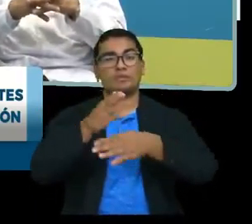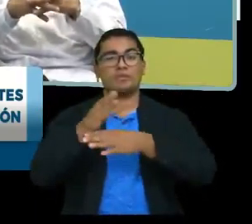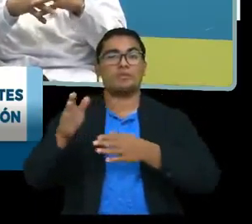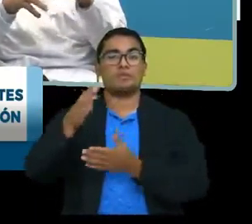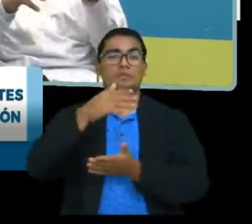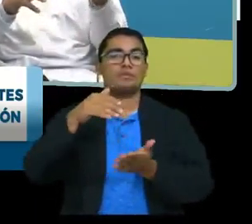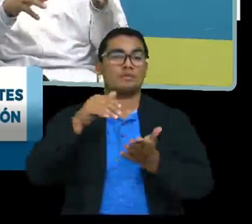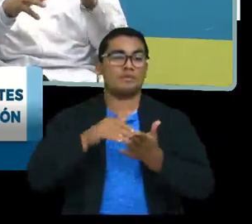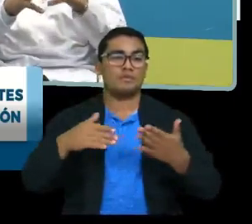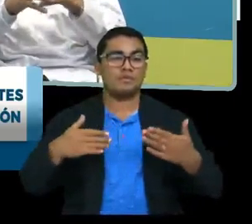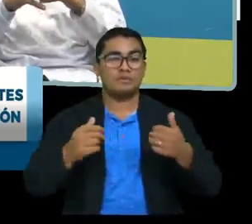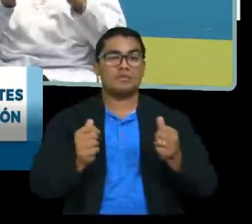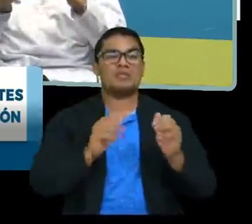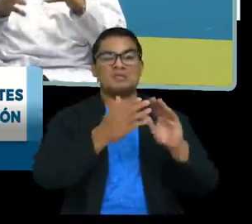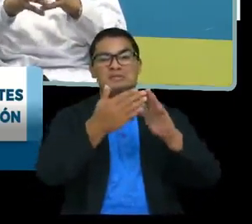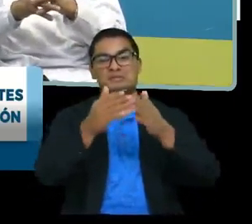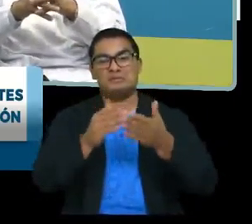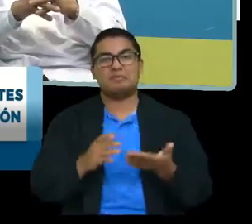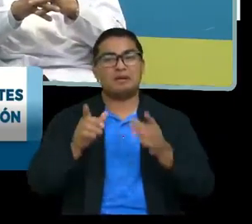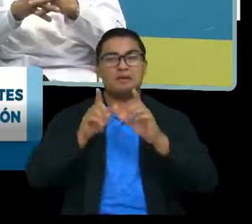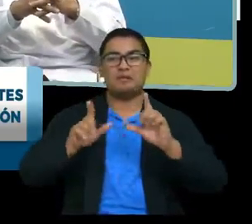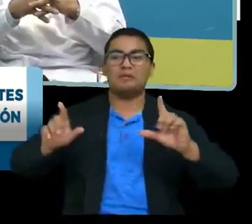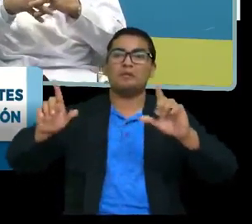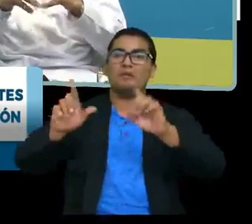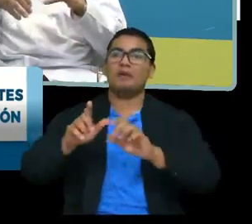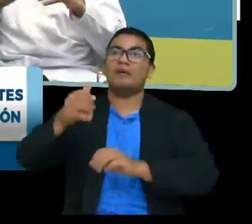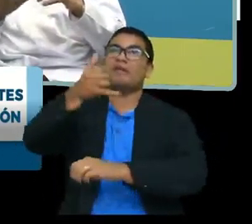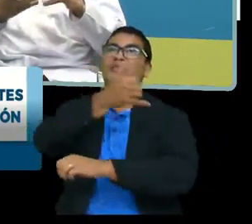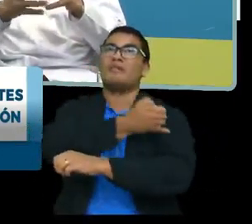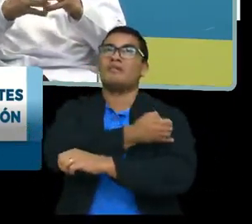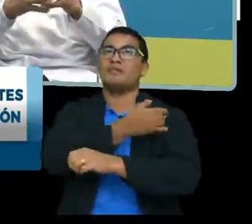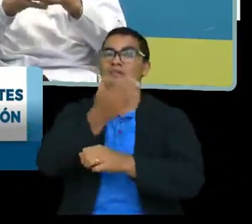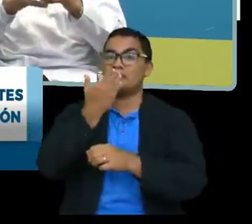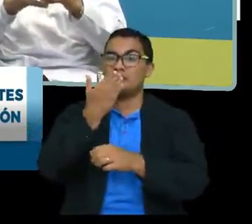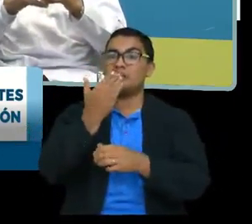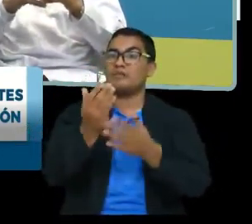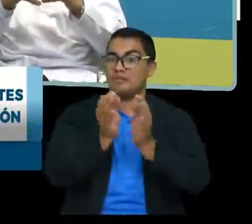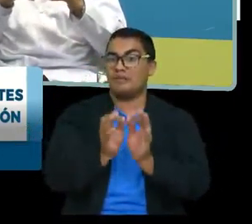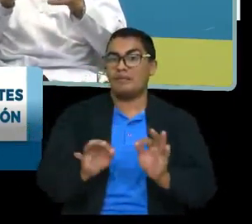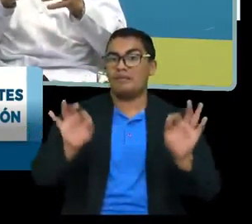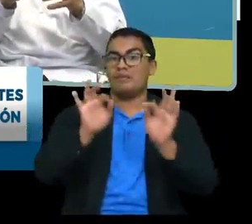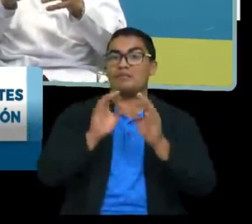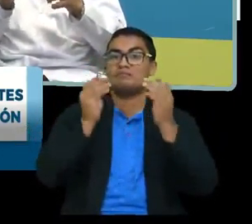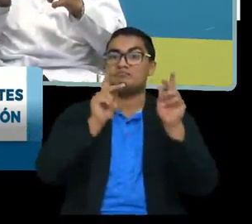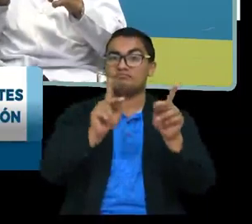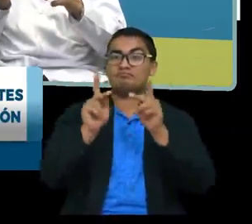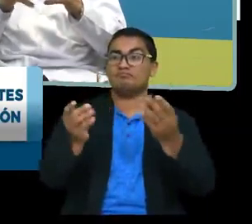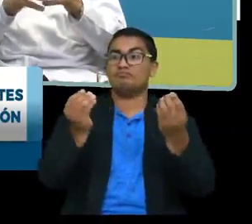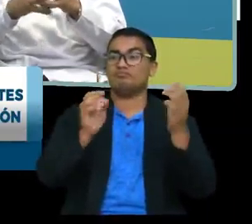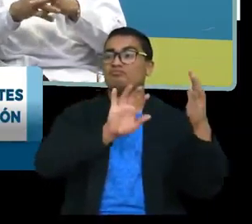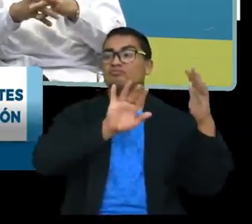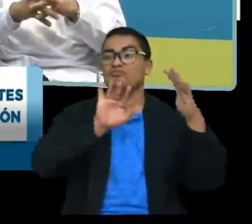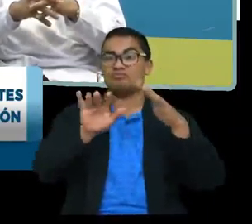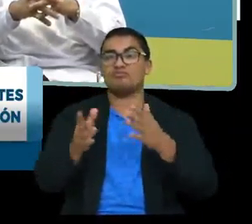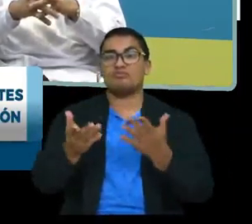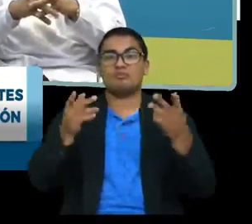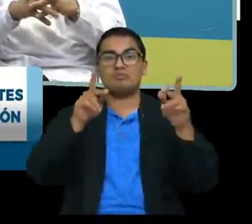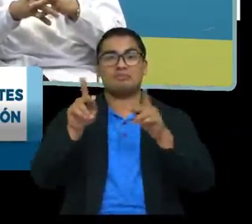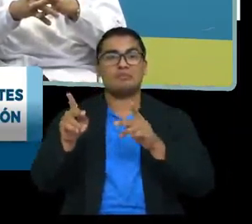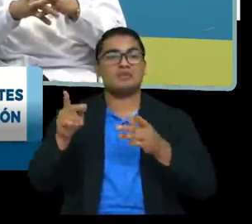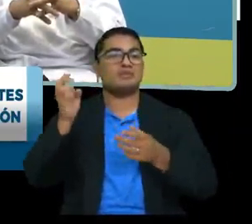vacunación, ya sea en los barrios, ya sea en la unidad de salud. Y eso es muy importante. hemos visto el cambio de la mentalidad